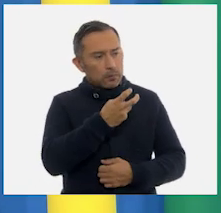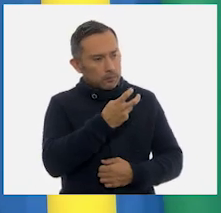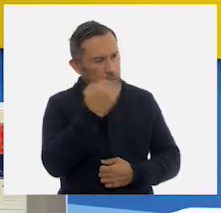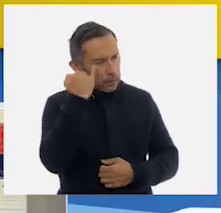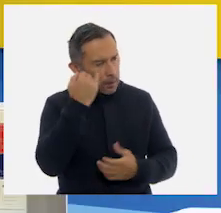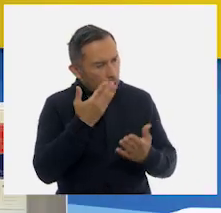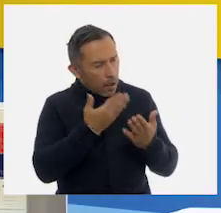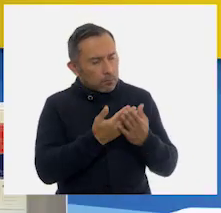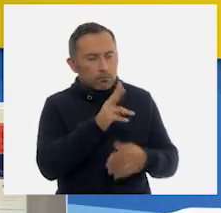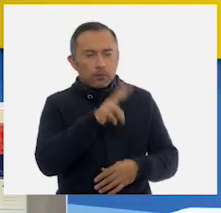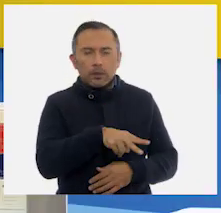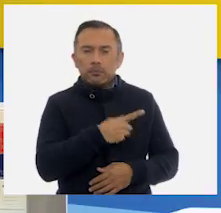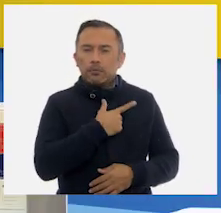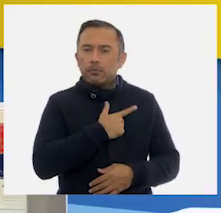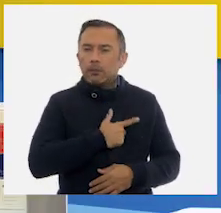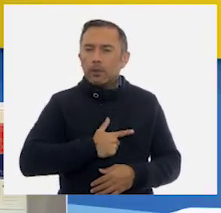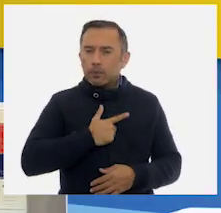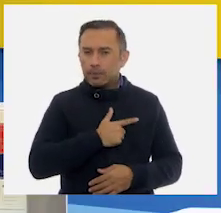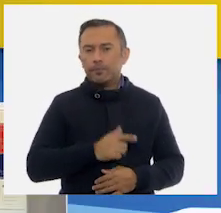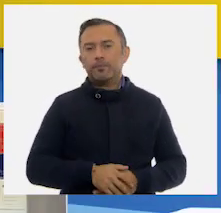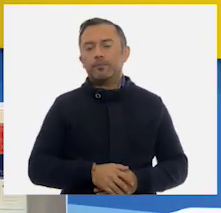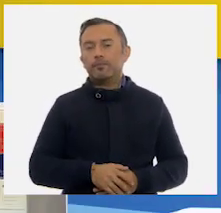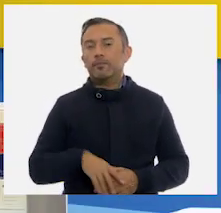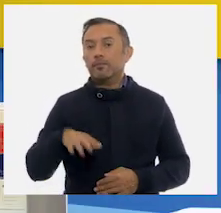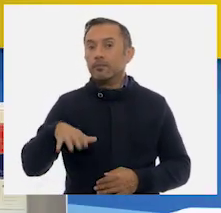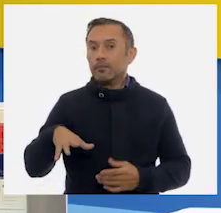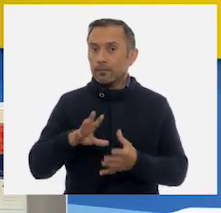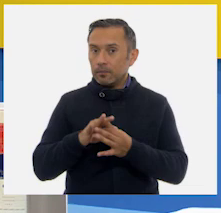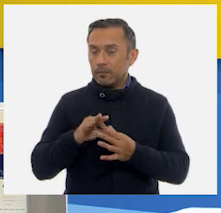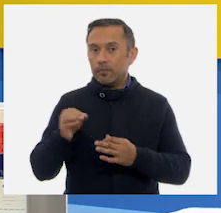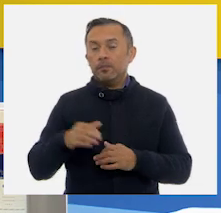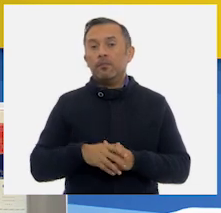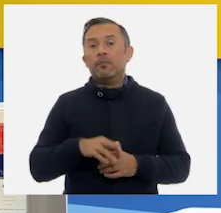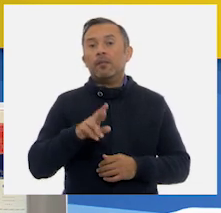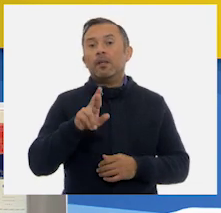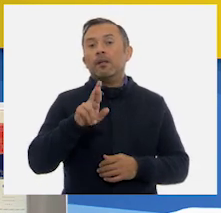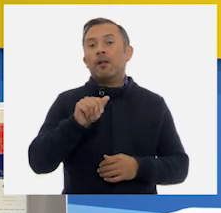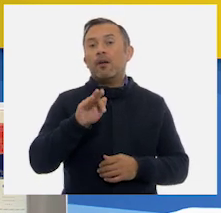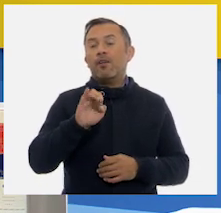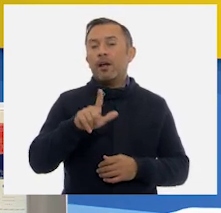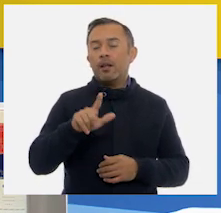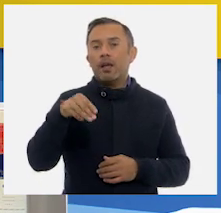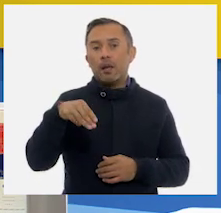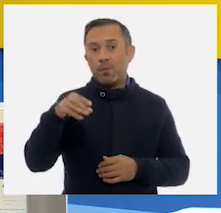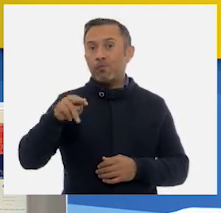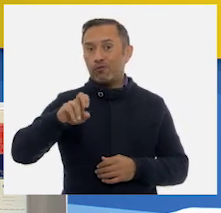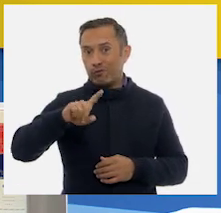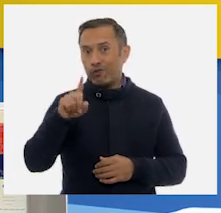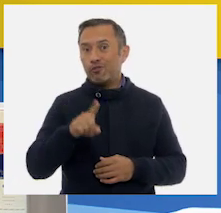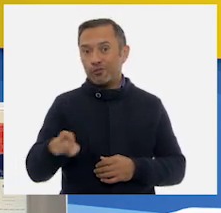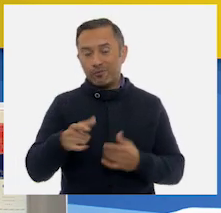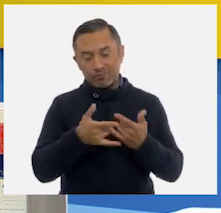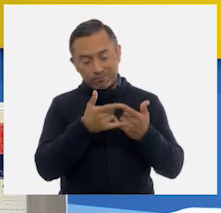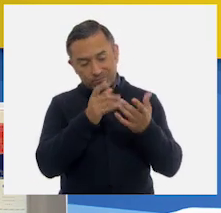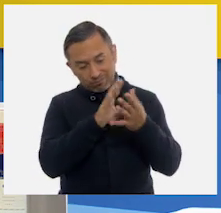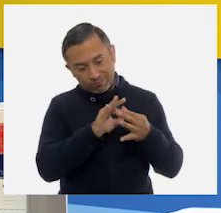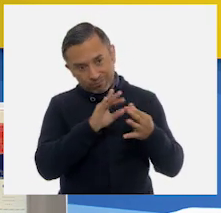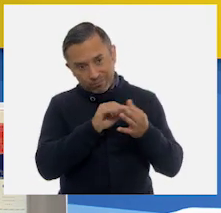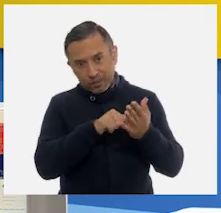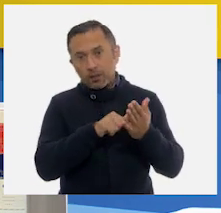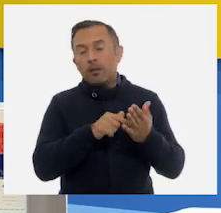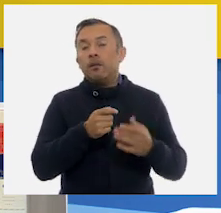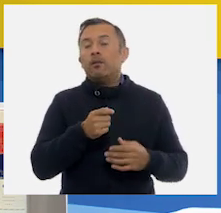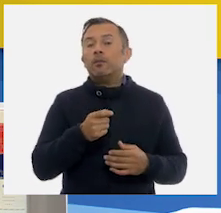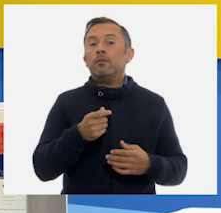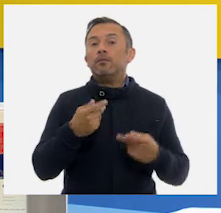encanta. Como acabamos de mencionar, según el relato de Rafael F. Muñoz, algunas de las principales causas por las que